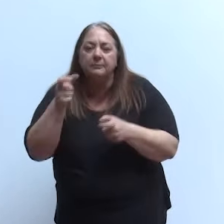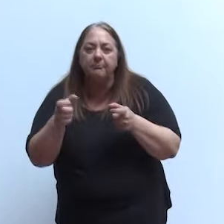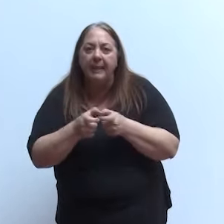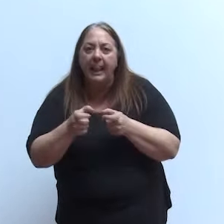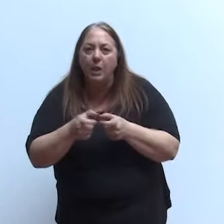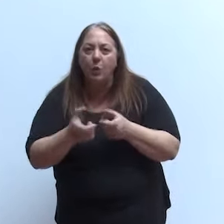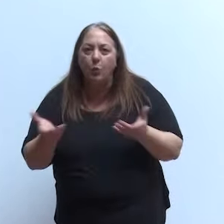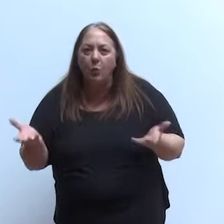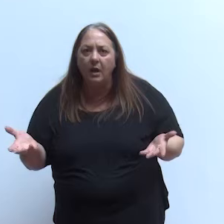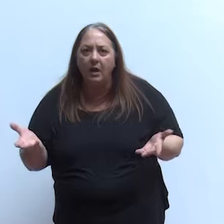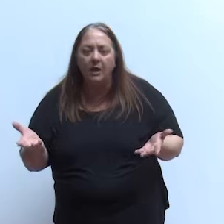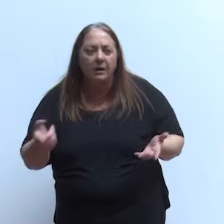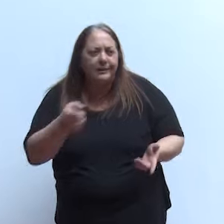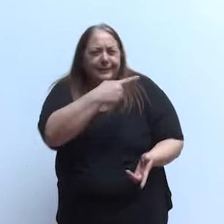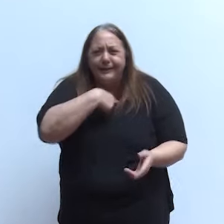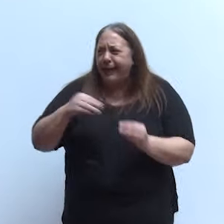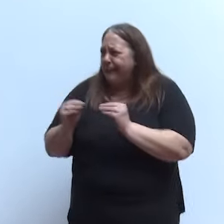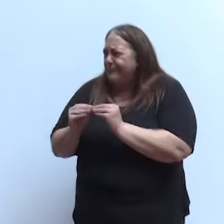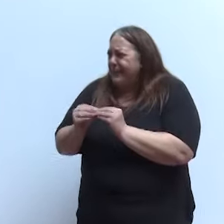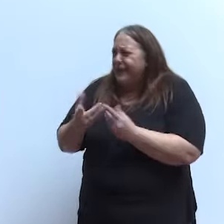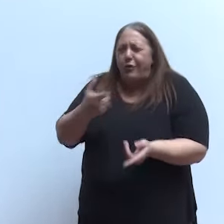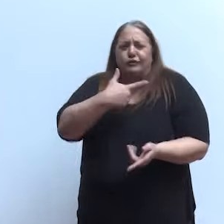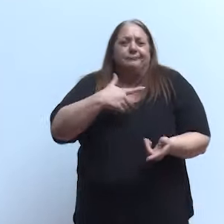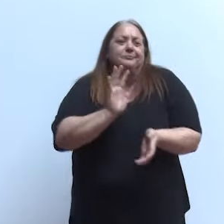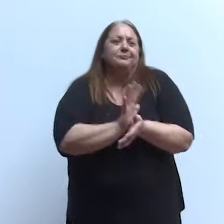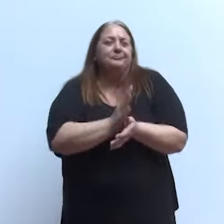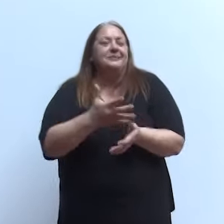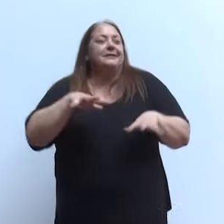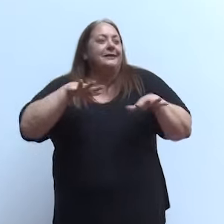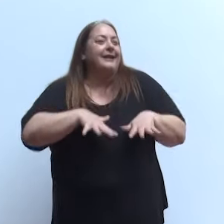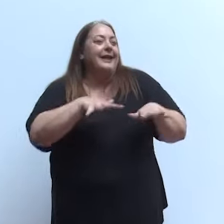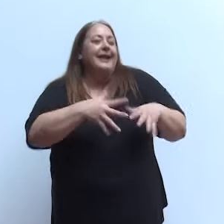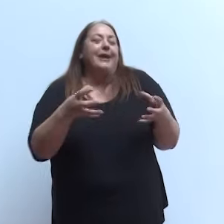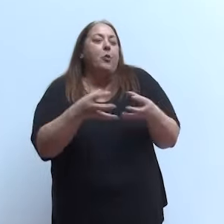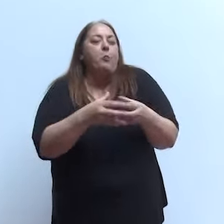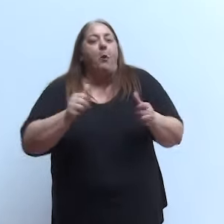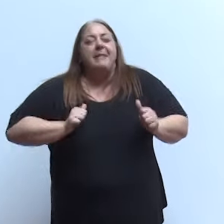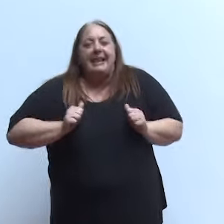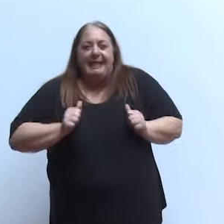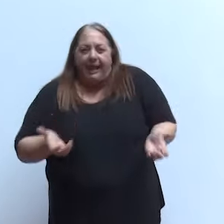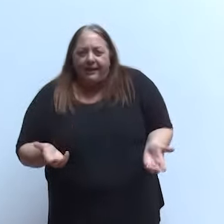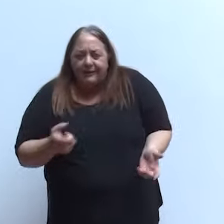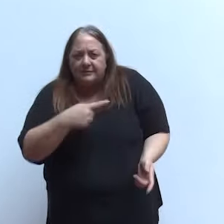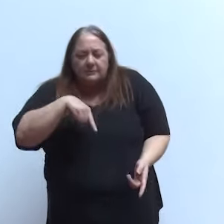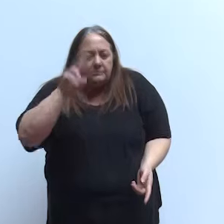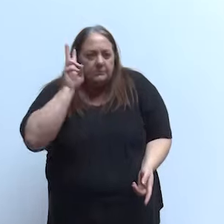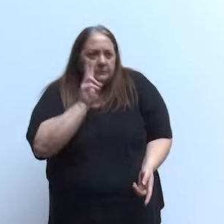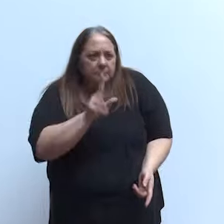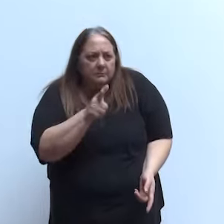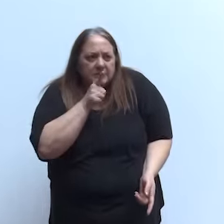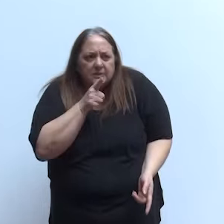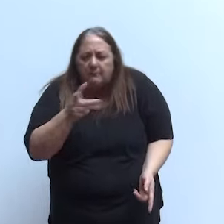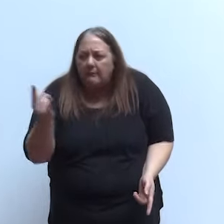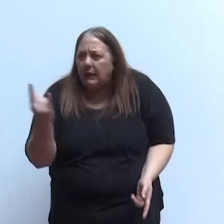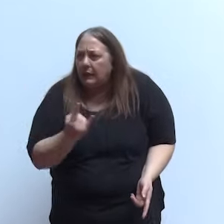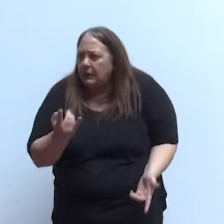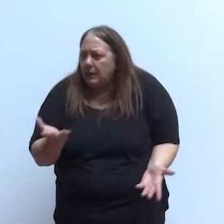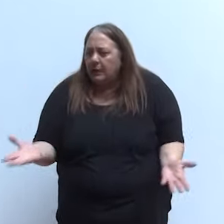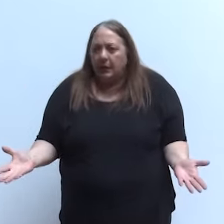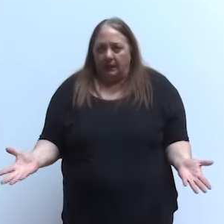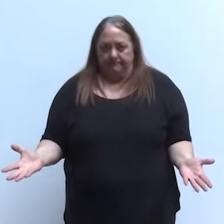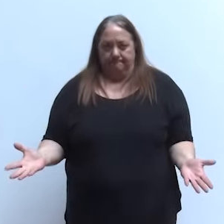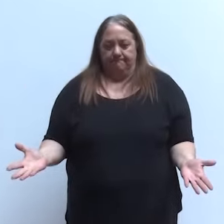con muchos colegas muchos amigos militantes compartíamos la misma sensación no Parece Mentira Bueno ya Ahora nos